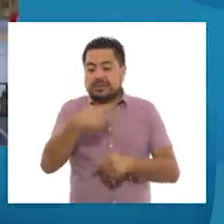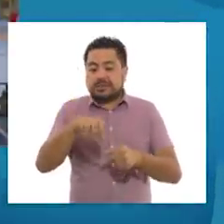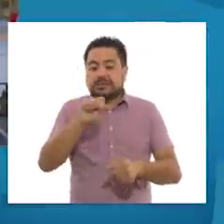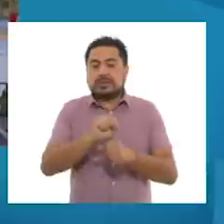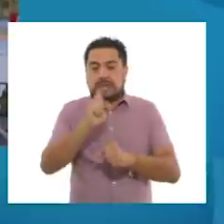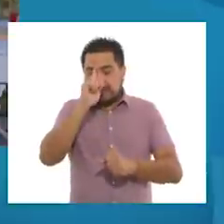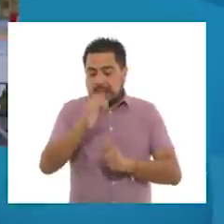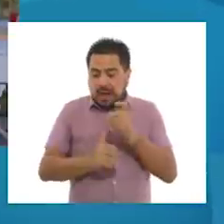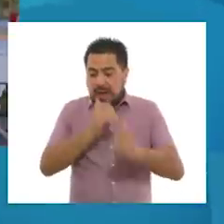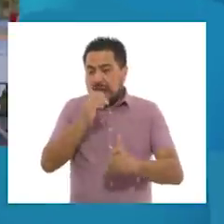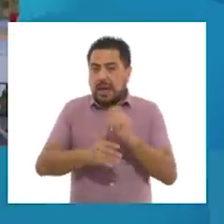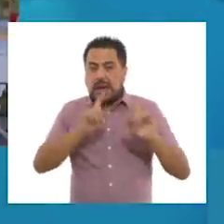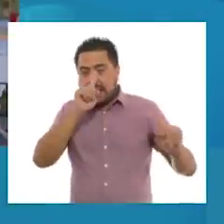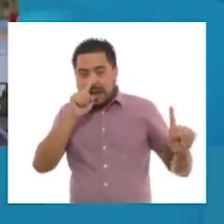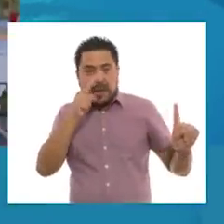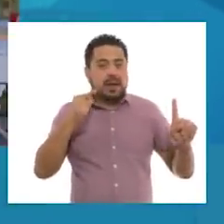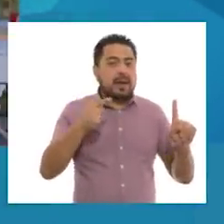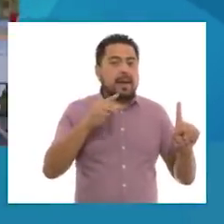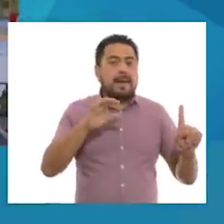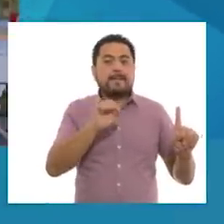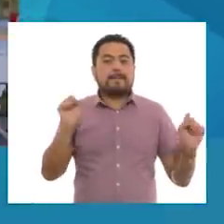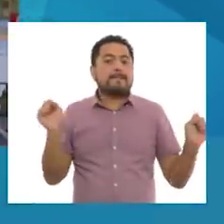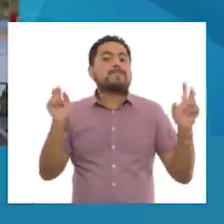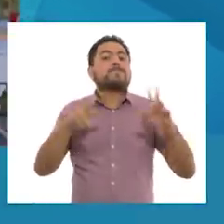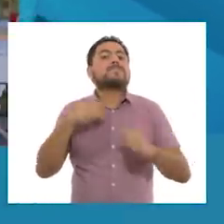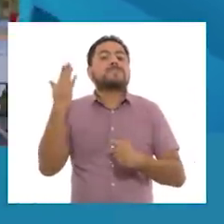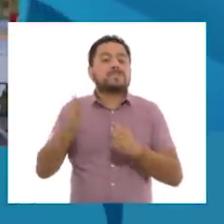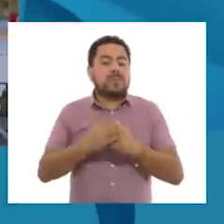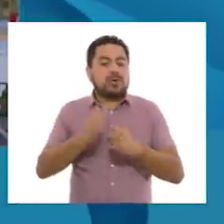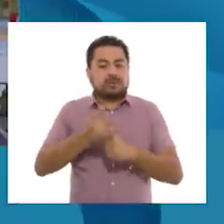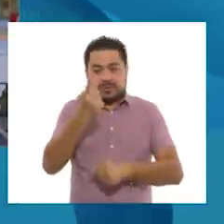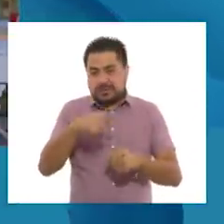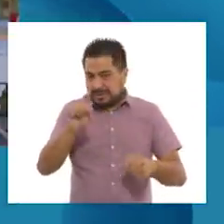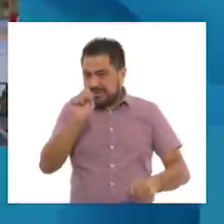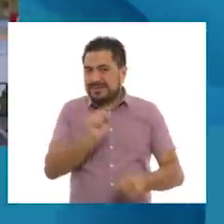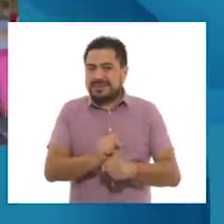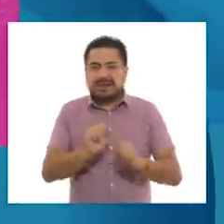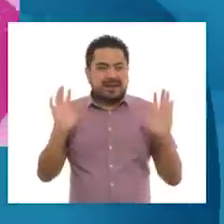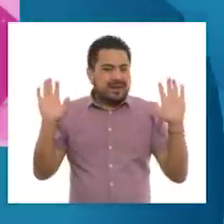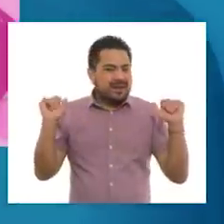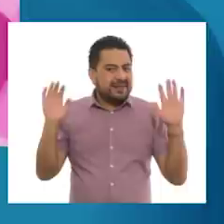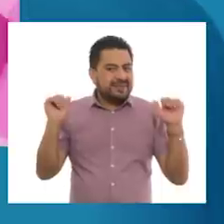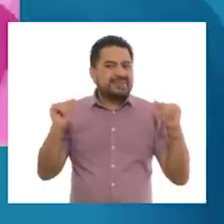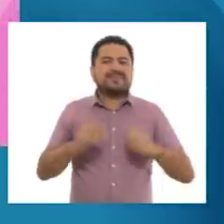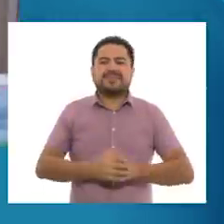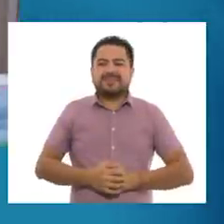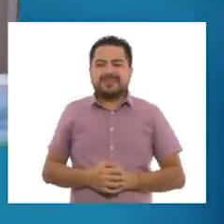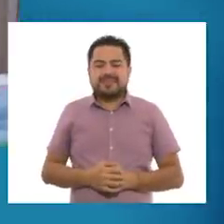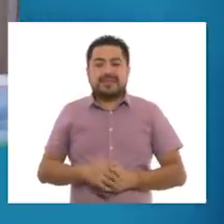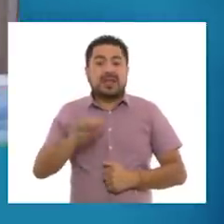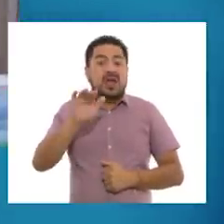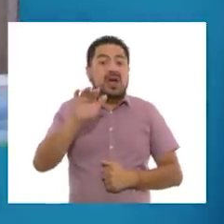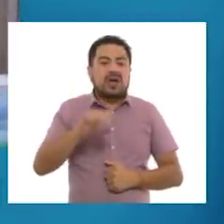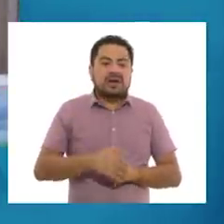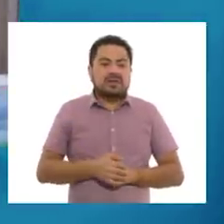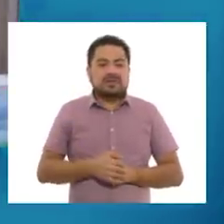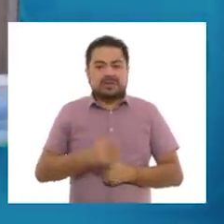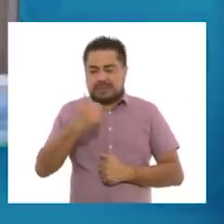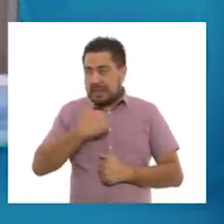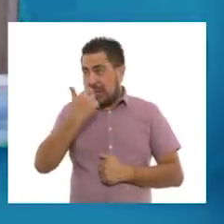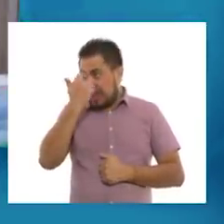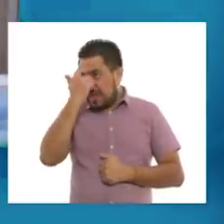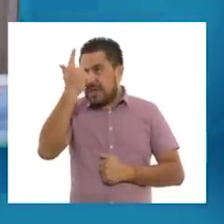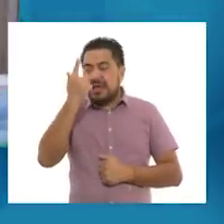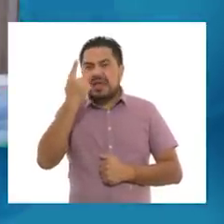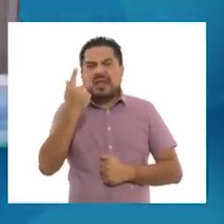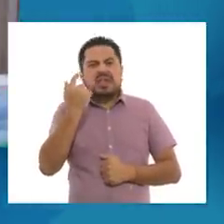para completar las misiones. ¡Nos vemos la próxima semana! ¡Adiós! ¡Oigan! ¡Se me ocurre una